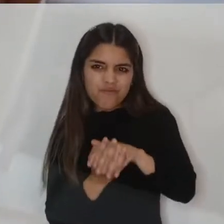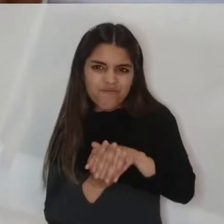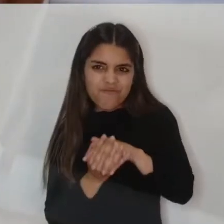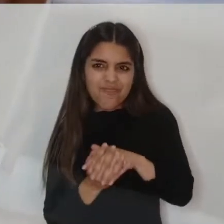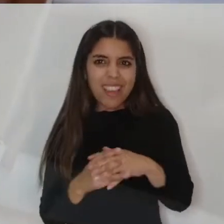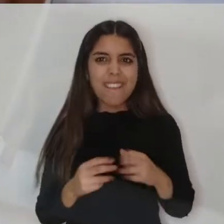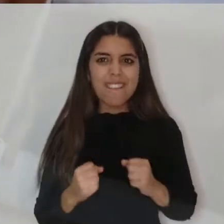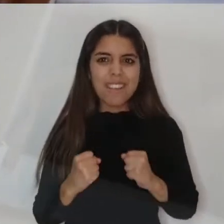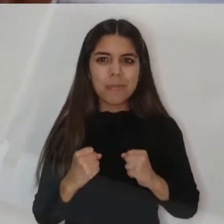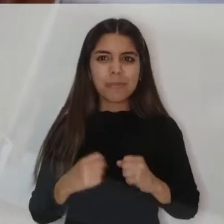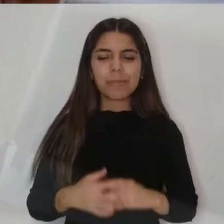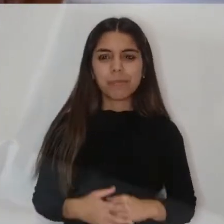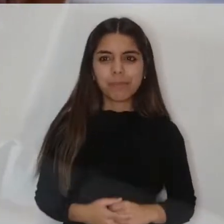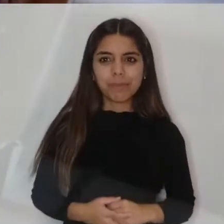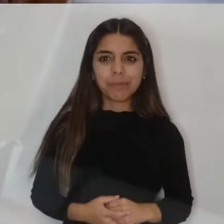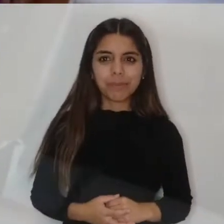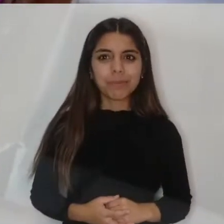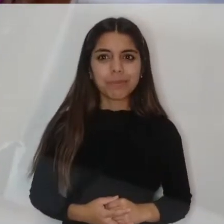sí.